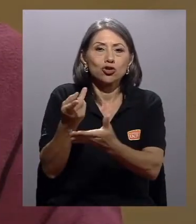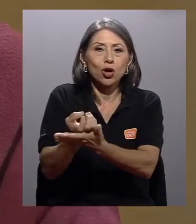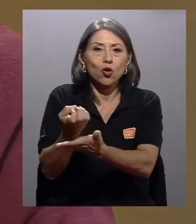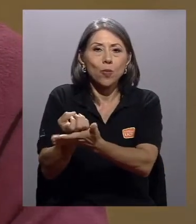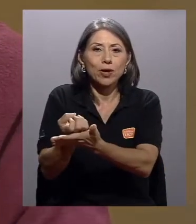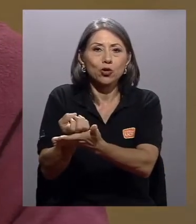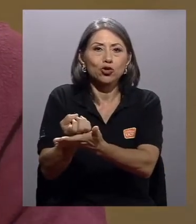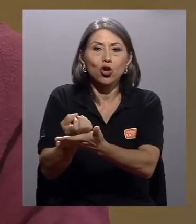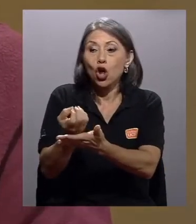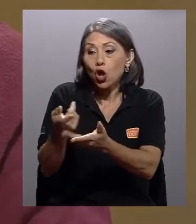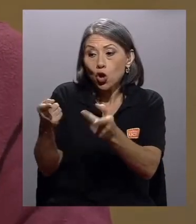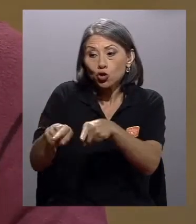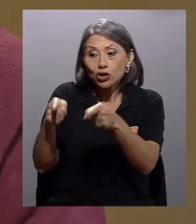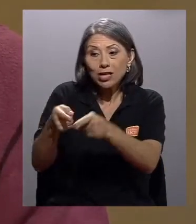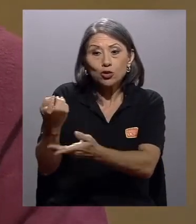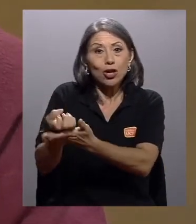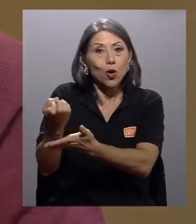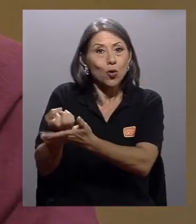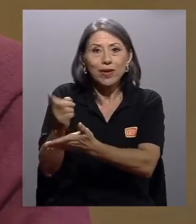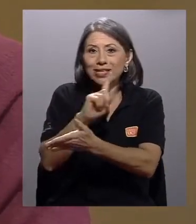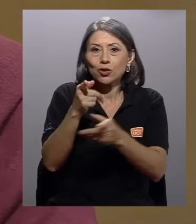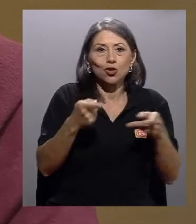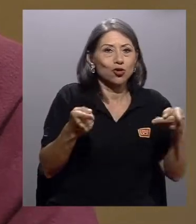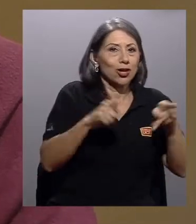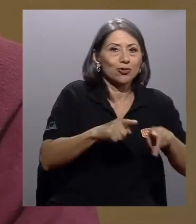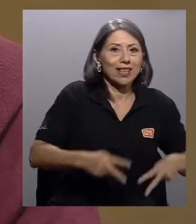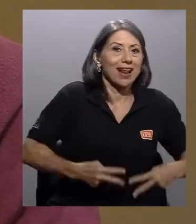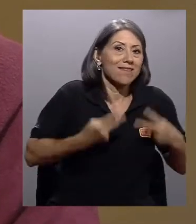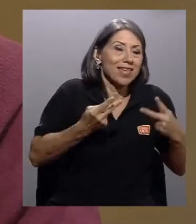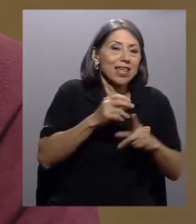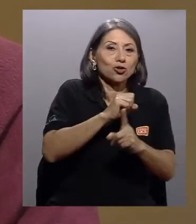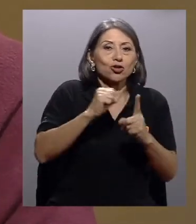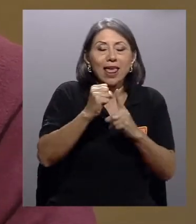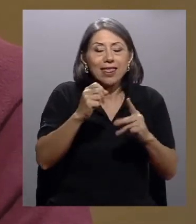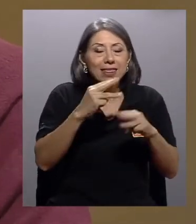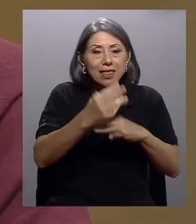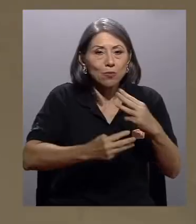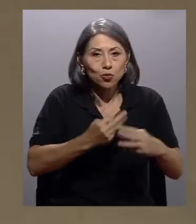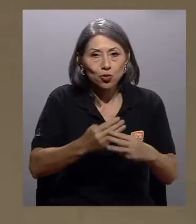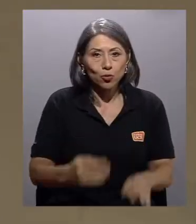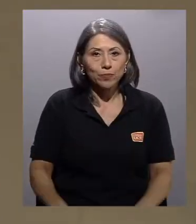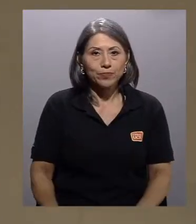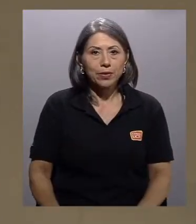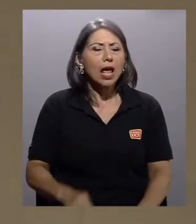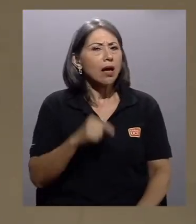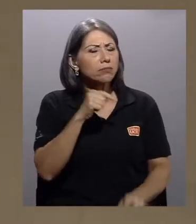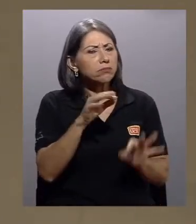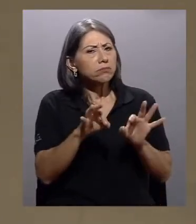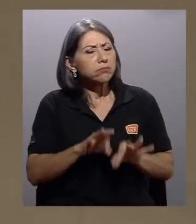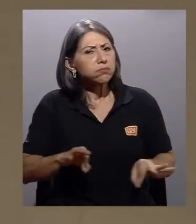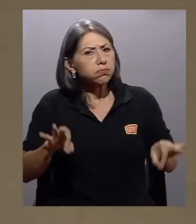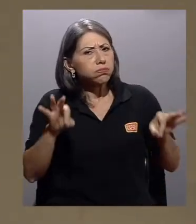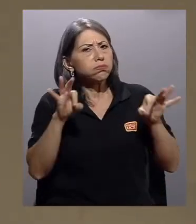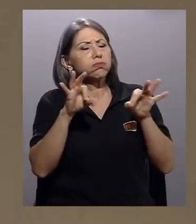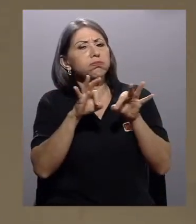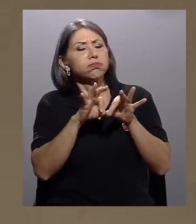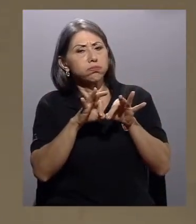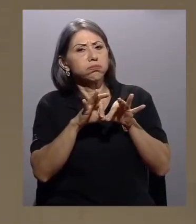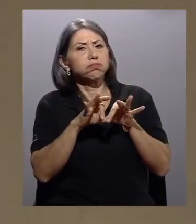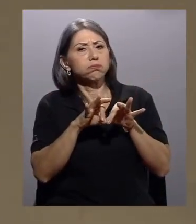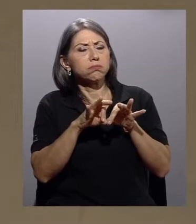hechos económicos no son los causantes de la vida, ni de la sociedad, ni del mundo. Esto me parece importantísimo, ¿sabes?